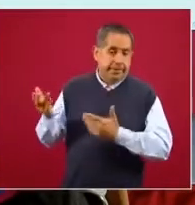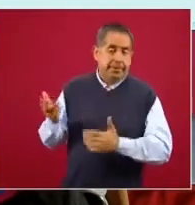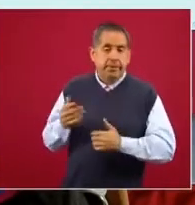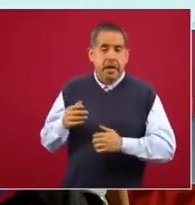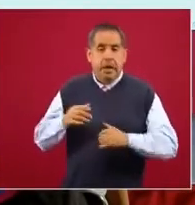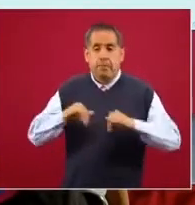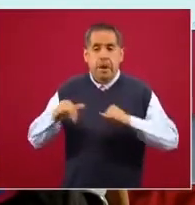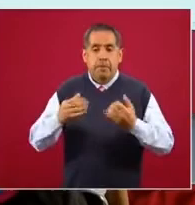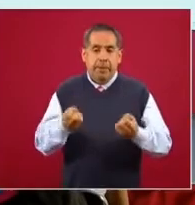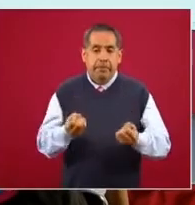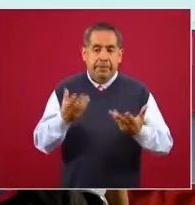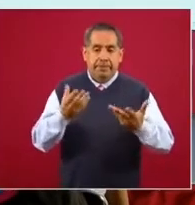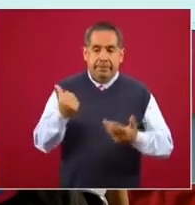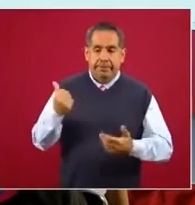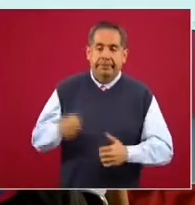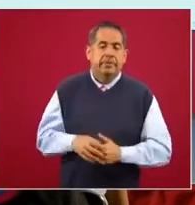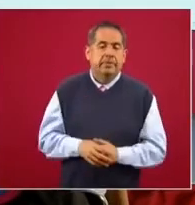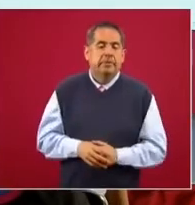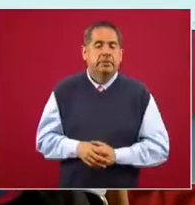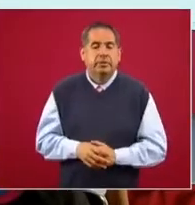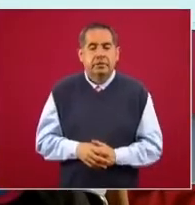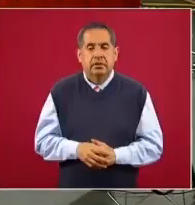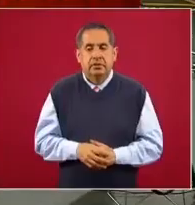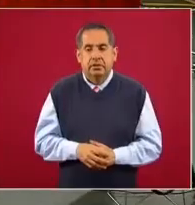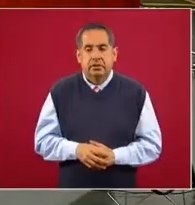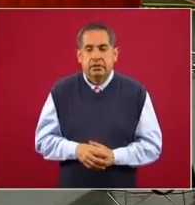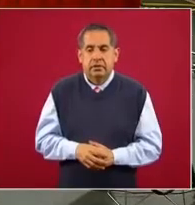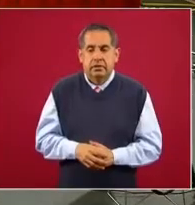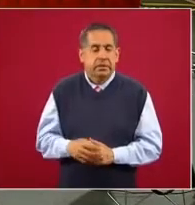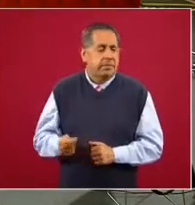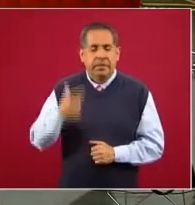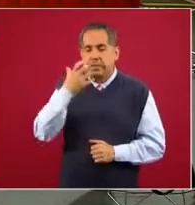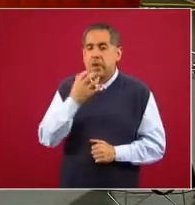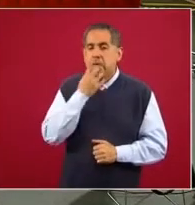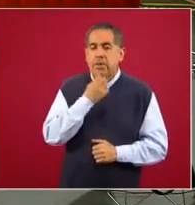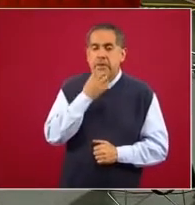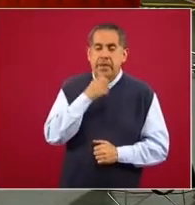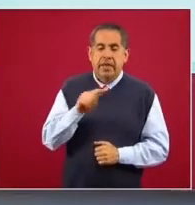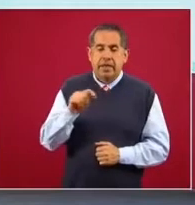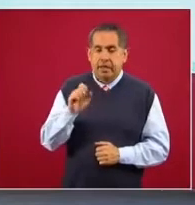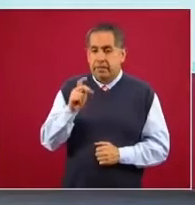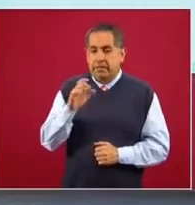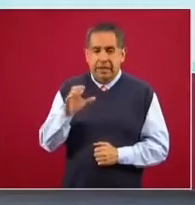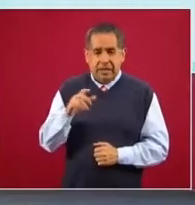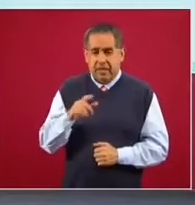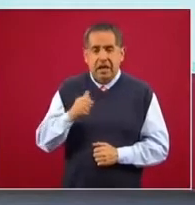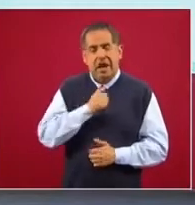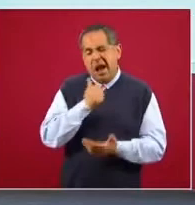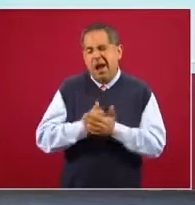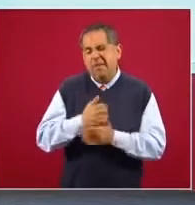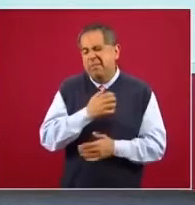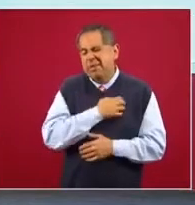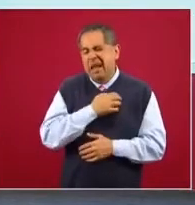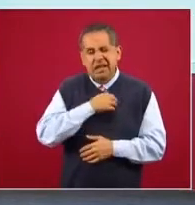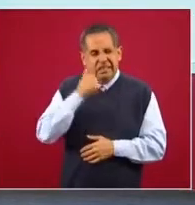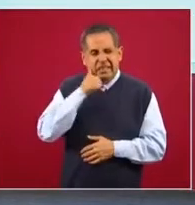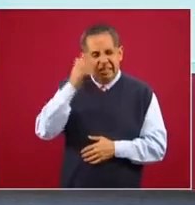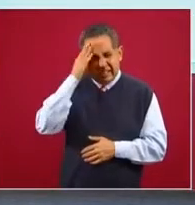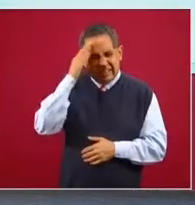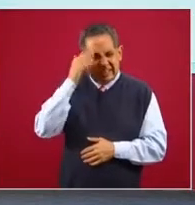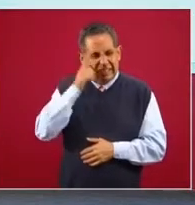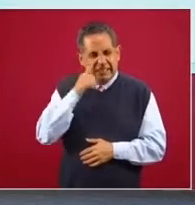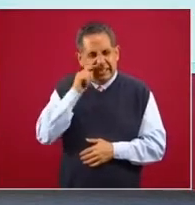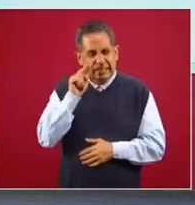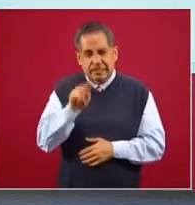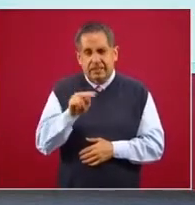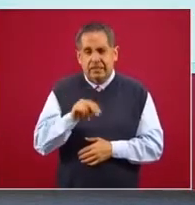es el mapa animado de Nayarit. Empieza Tepic, normalmente los municipios capitales inician con la